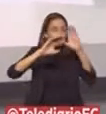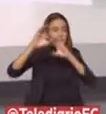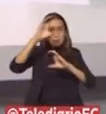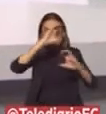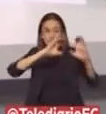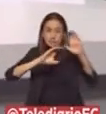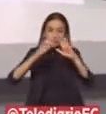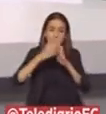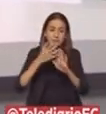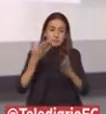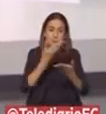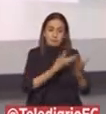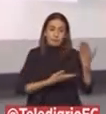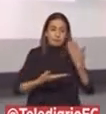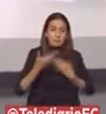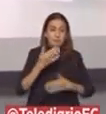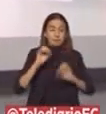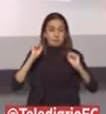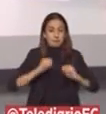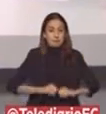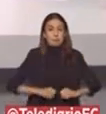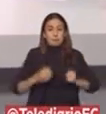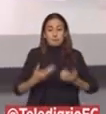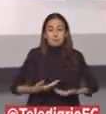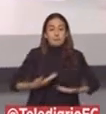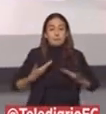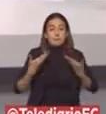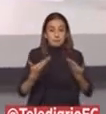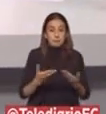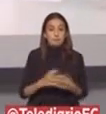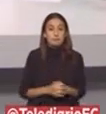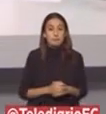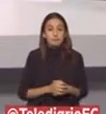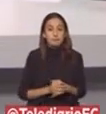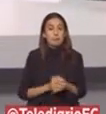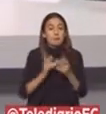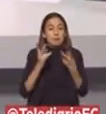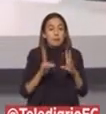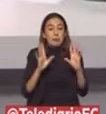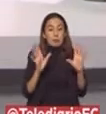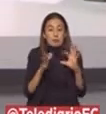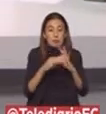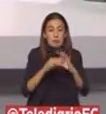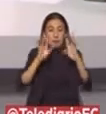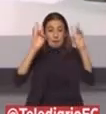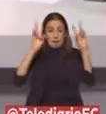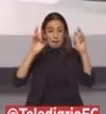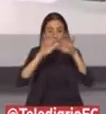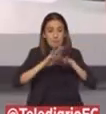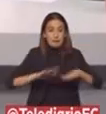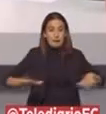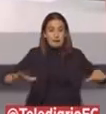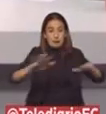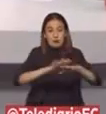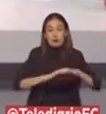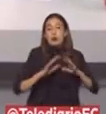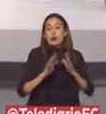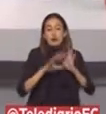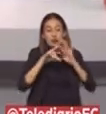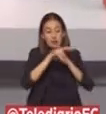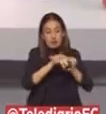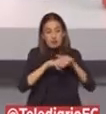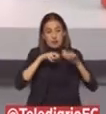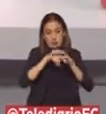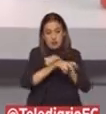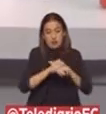serie de espacios de cooperación sobre todo en la en los temas vinculados a la inversión minera de la inversión petrolera